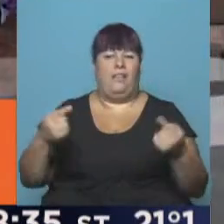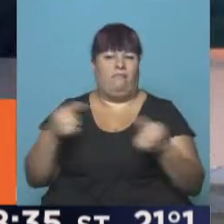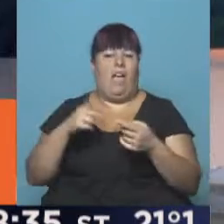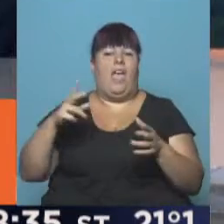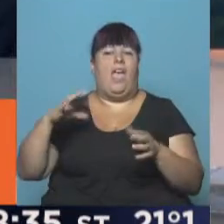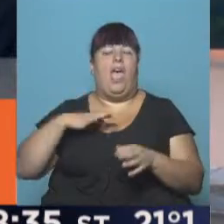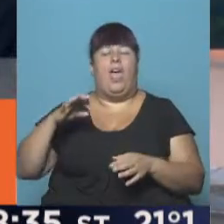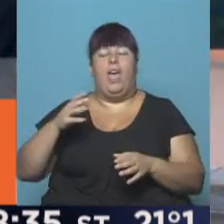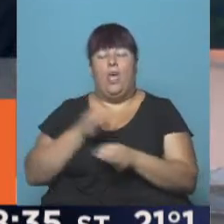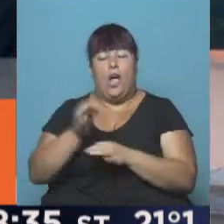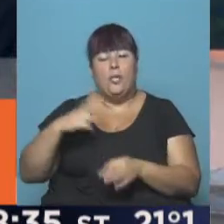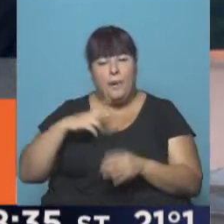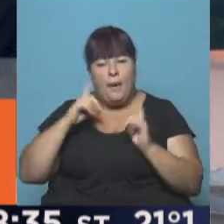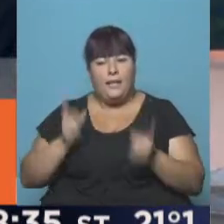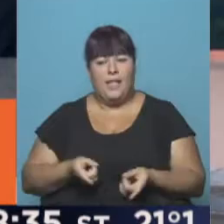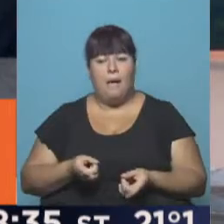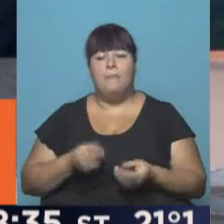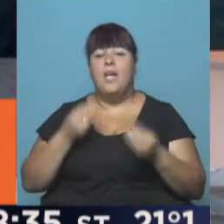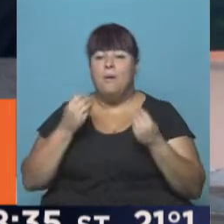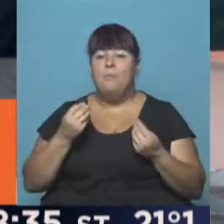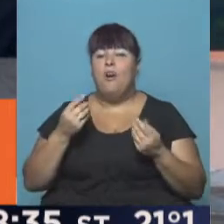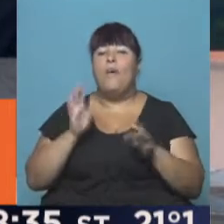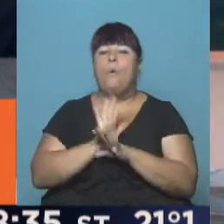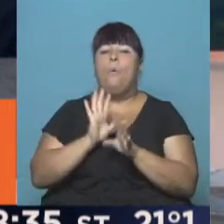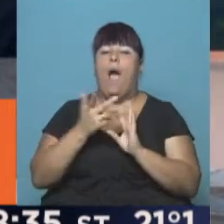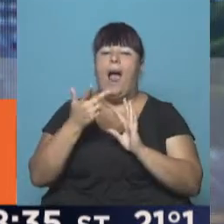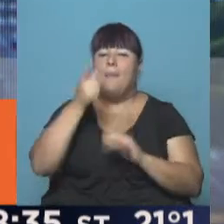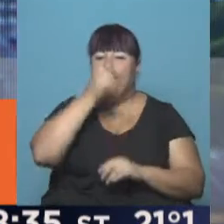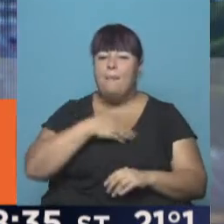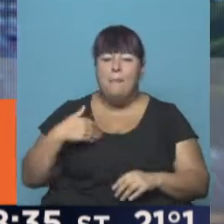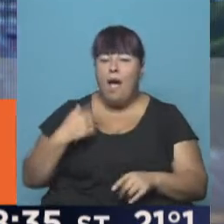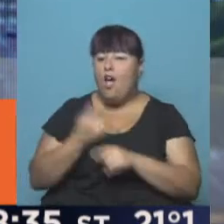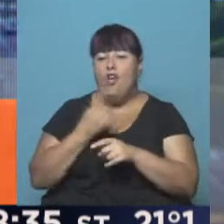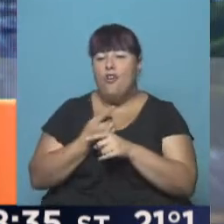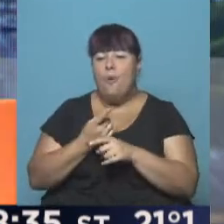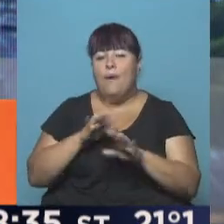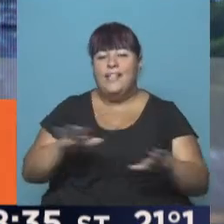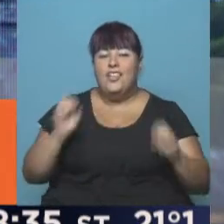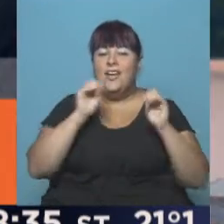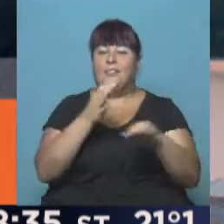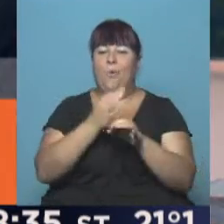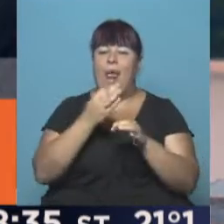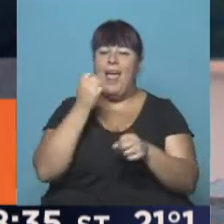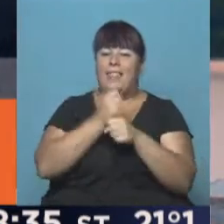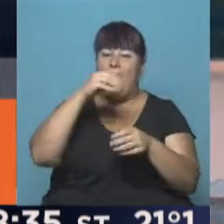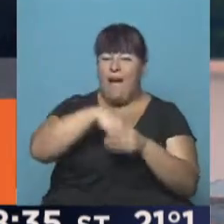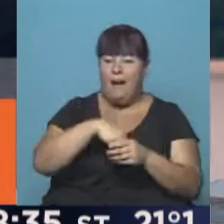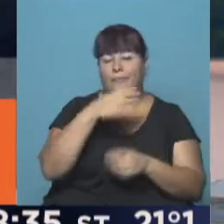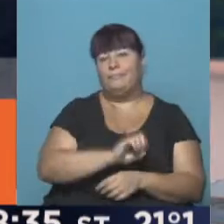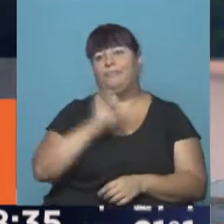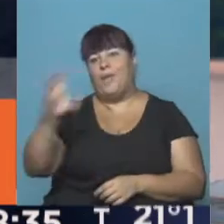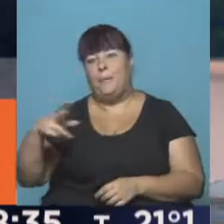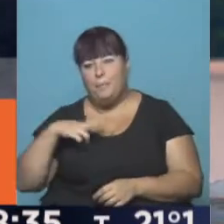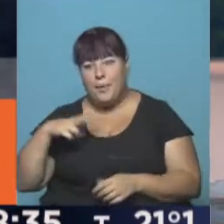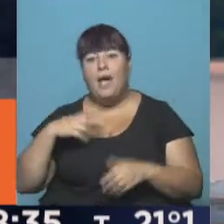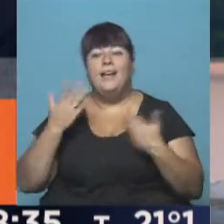privada en la provincia de buenos aires porque le ha quitado a muchos padres la posibilidad de tener a los lunes en el corregimiento trabajan entonces se da